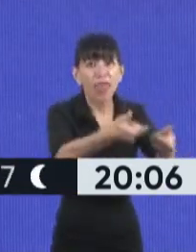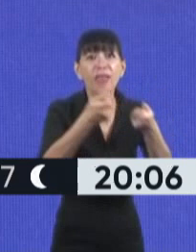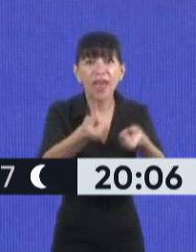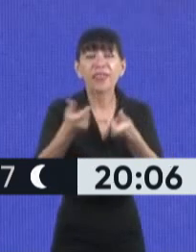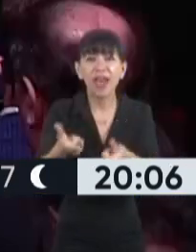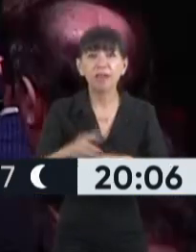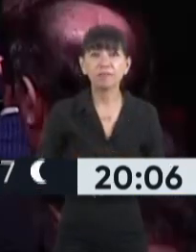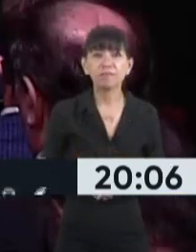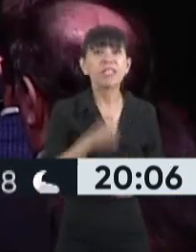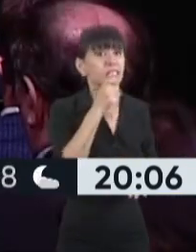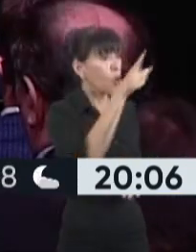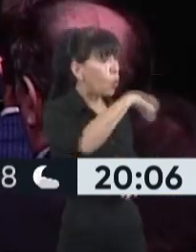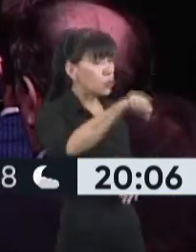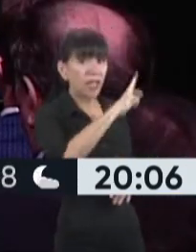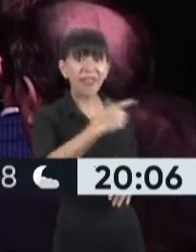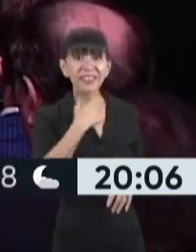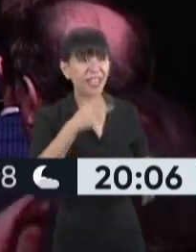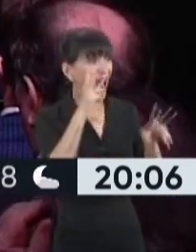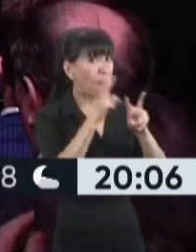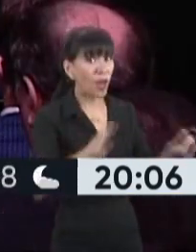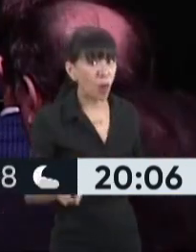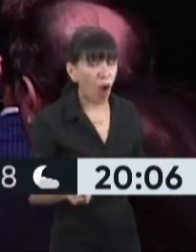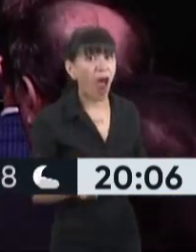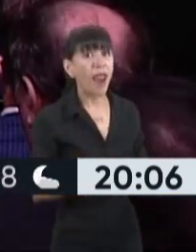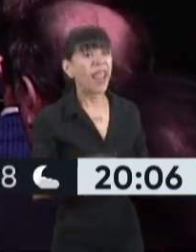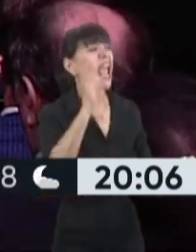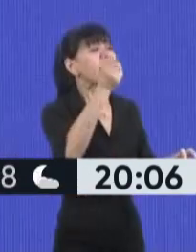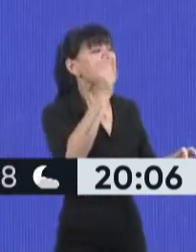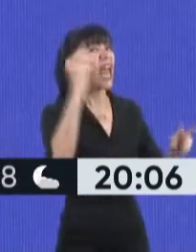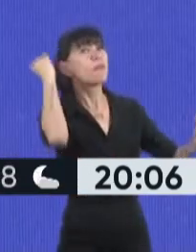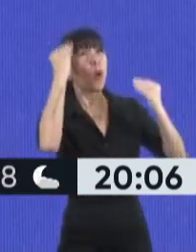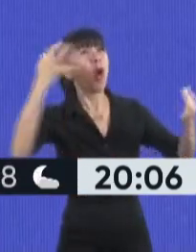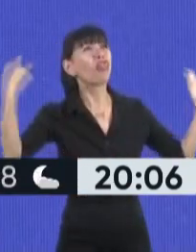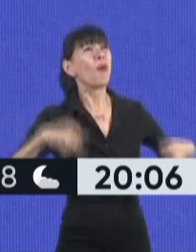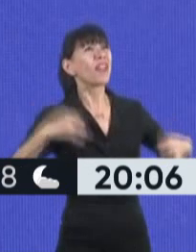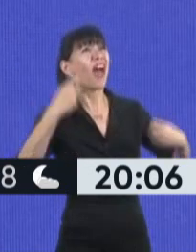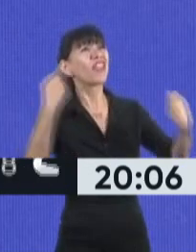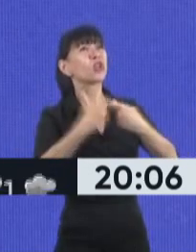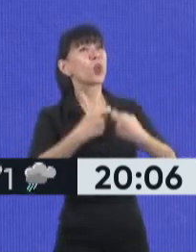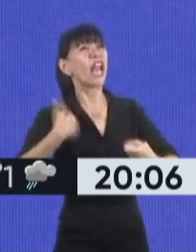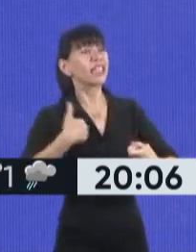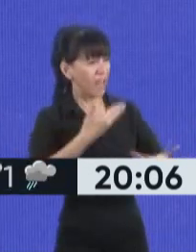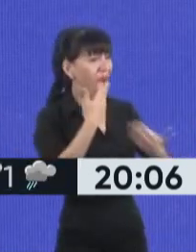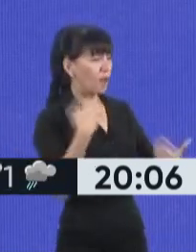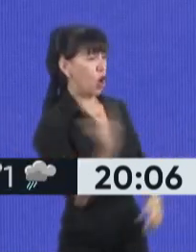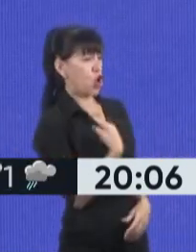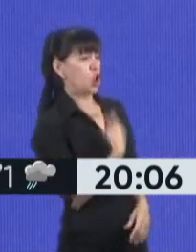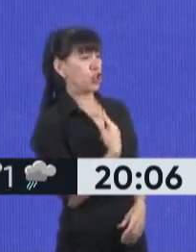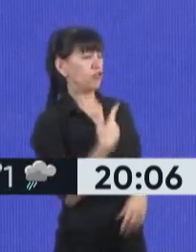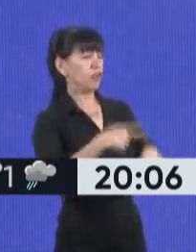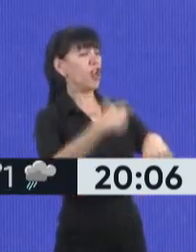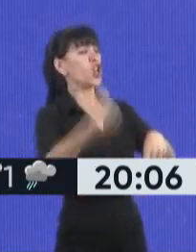Si quieren averiguar y quieren hablar quién se preocupa por la industria argentina, hablen con nosotros. No pierdan el